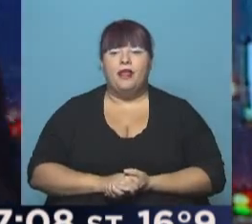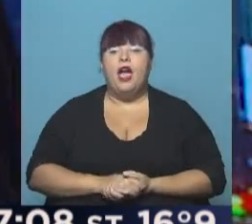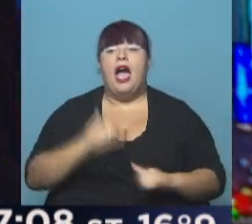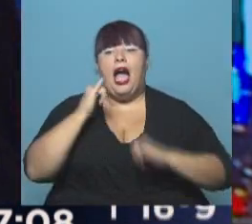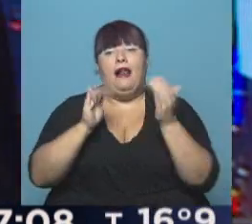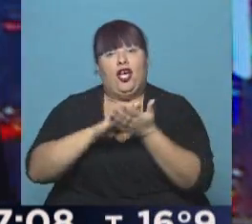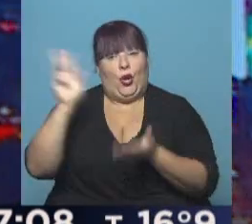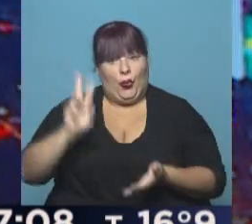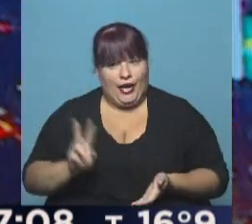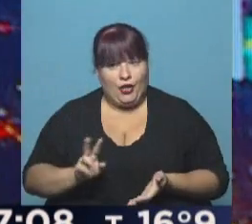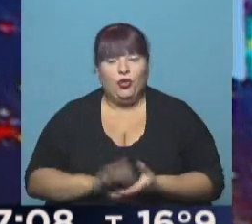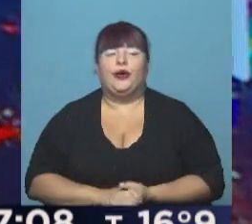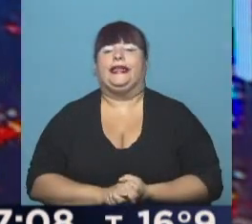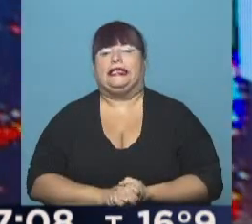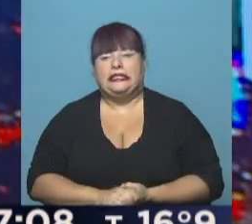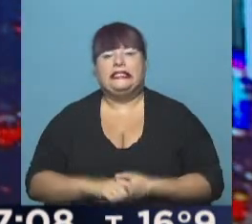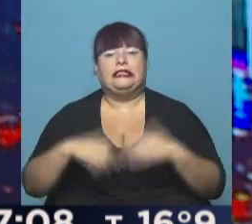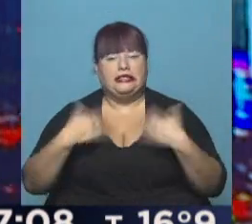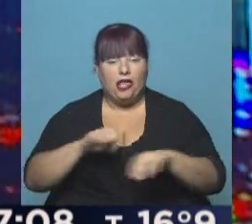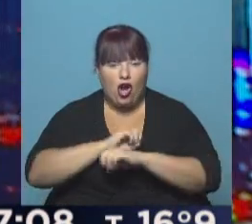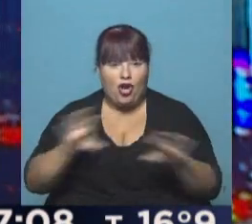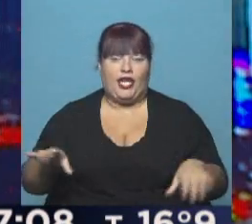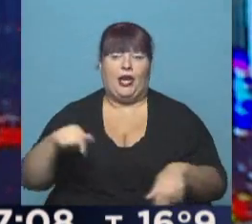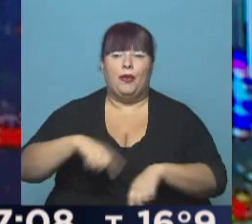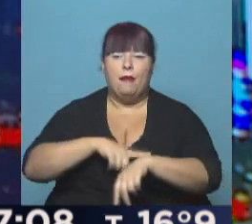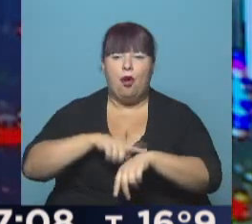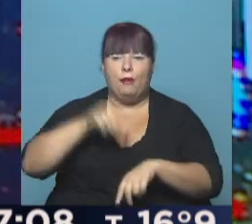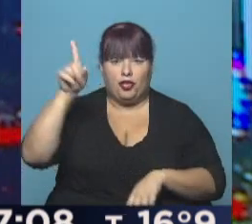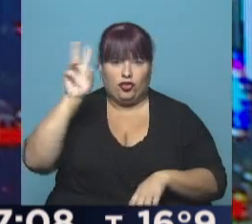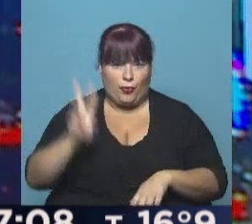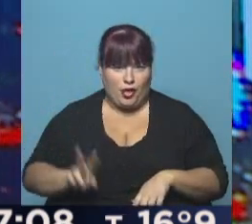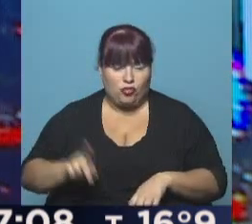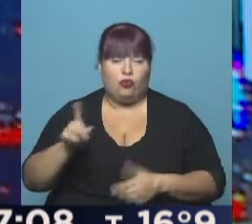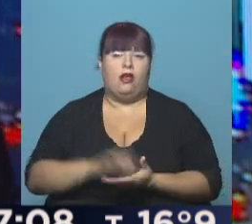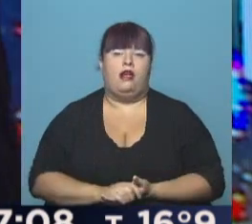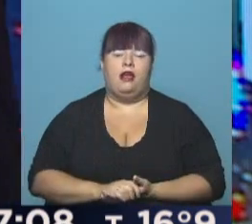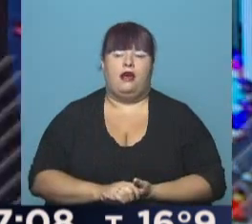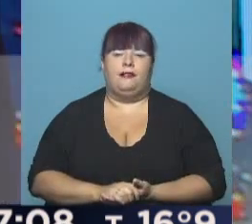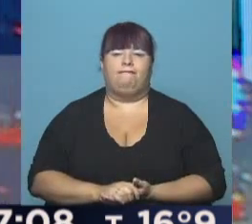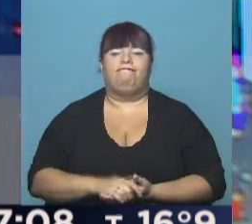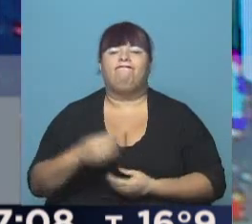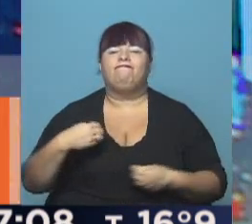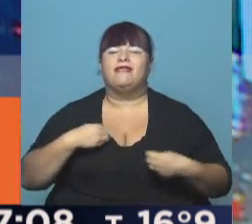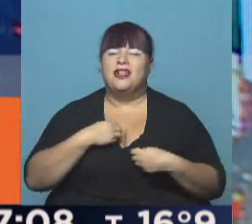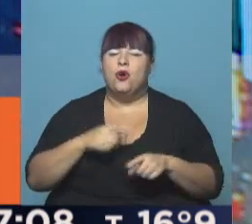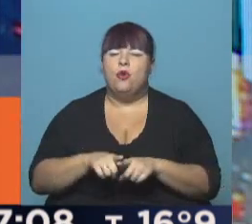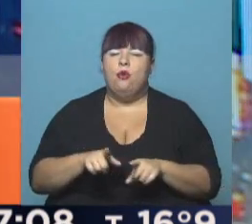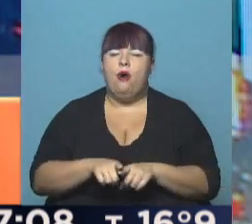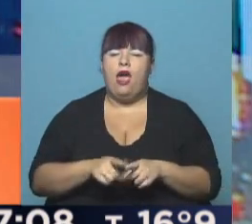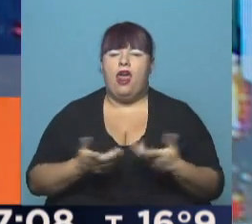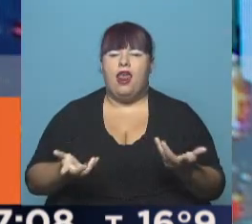Tenemos que hablar de Venezuela. Son trágicas las horas que le toca vivir al pueblo venezolano con esa sensación de